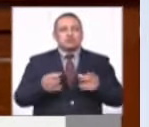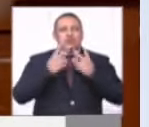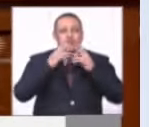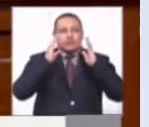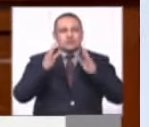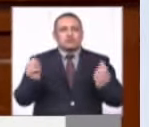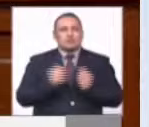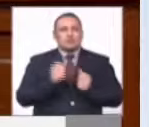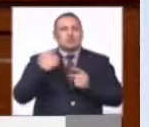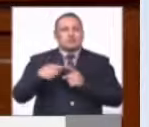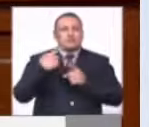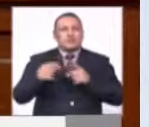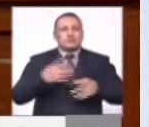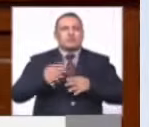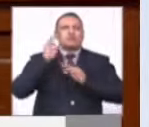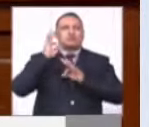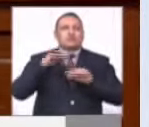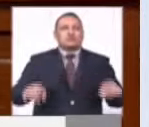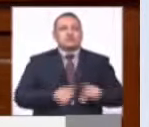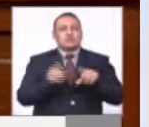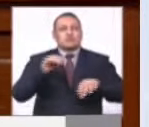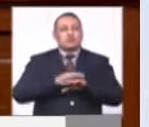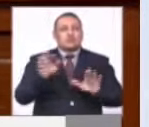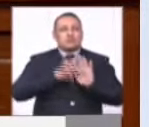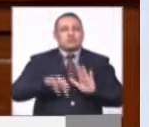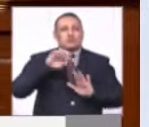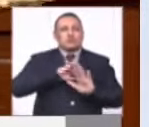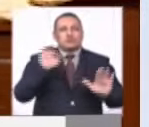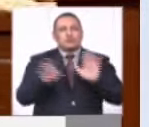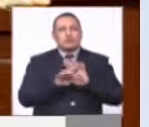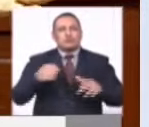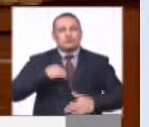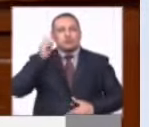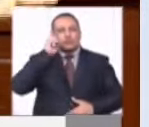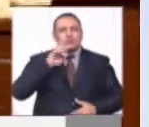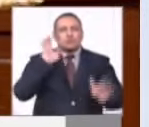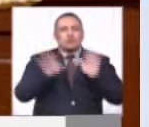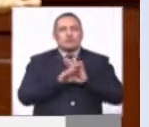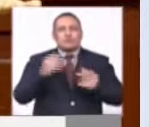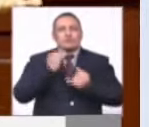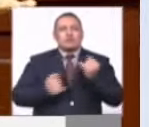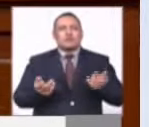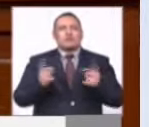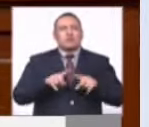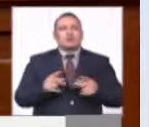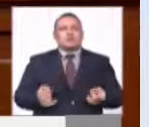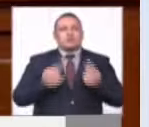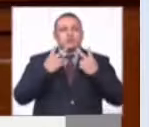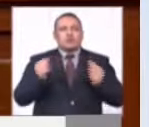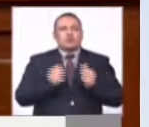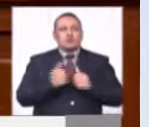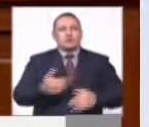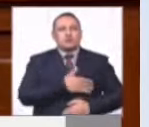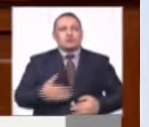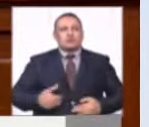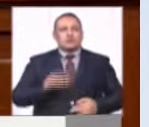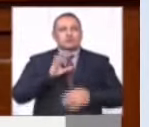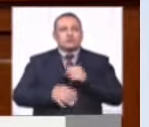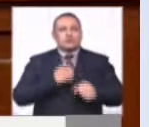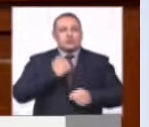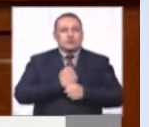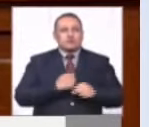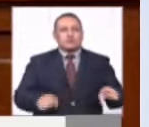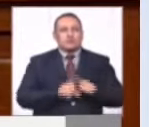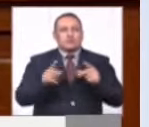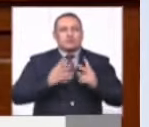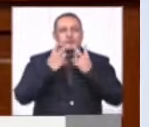escuchado una serie de exposiciones sobre proyectos y no sabemos al final cuándo se van a hacer. Este gobierno no es de 5 años, presidente,